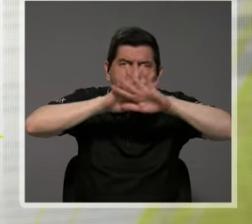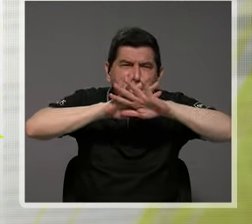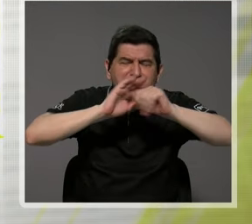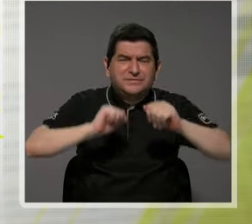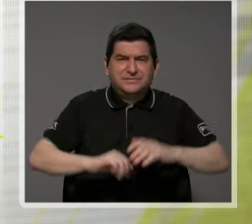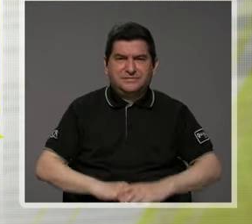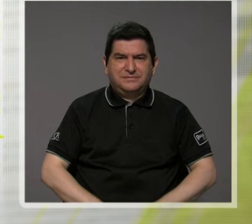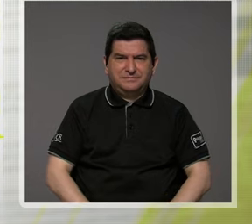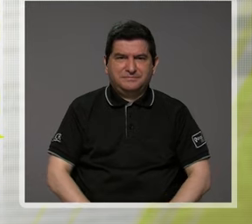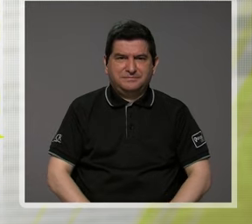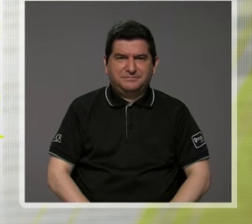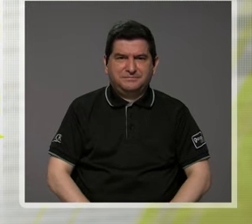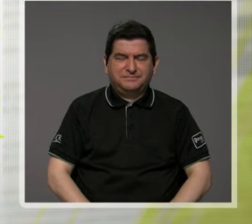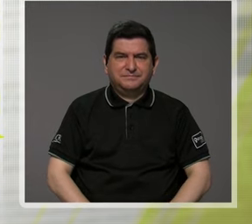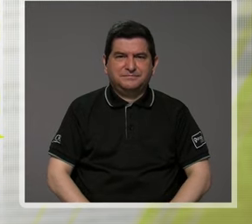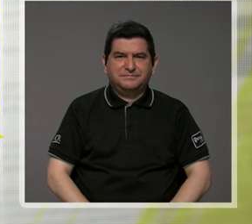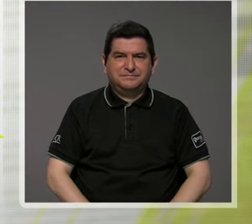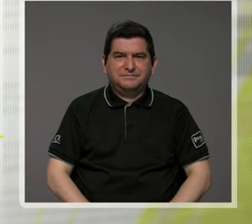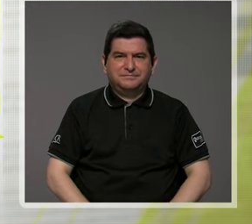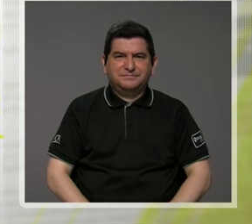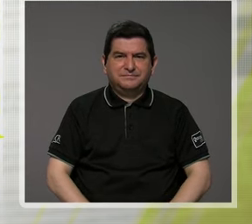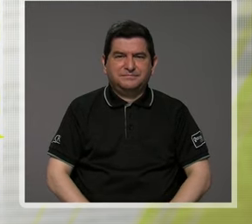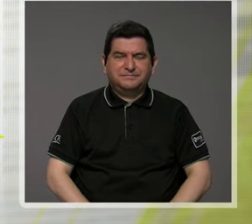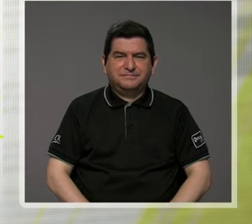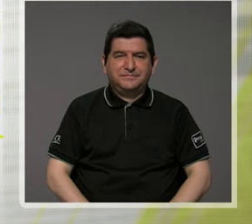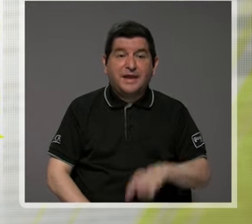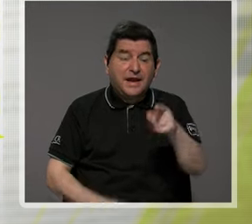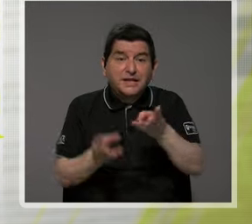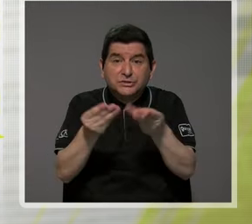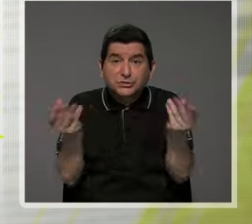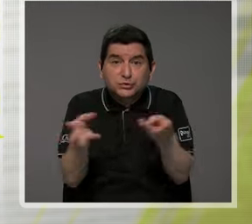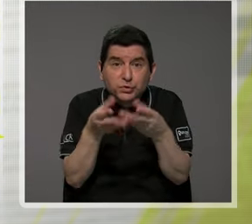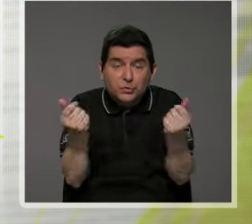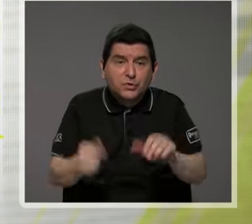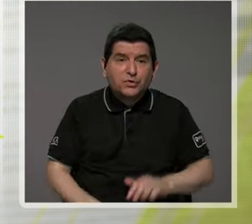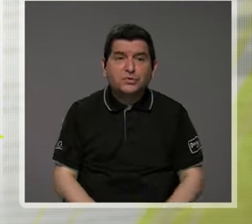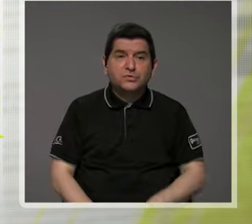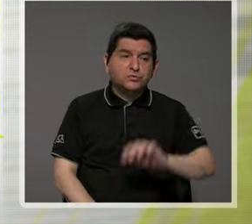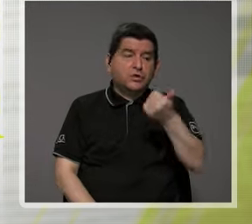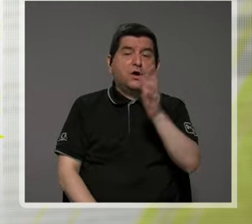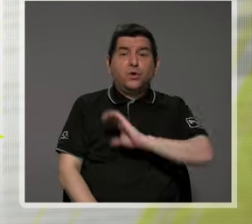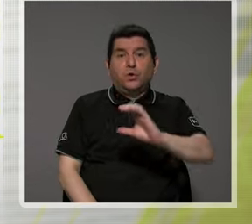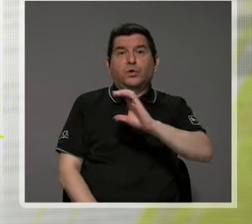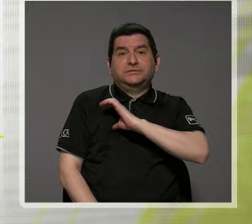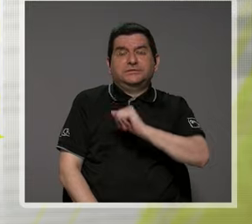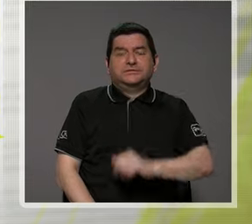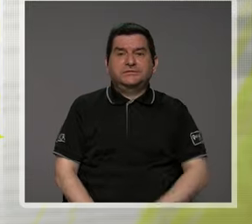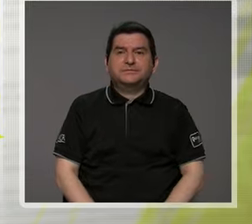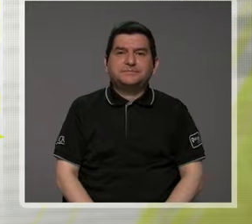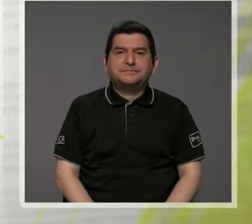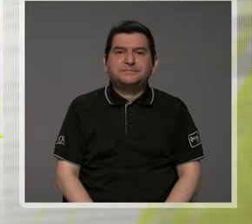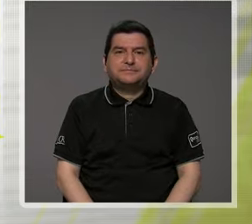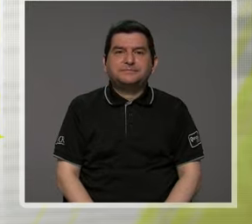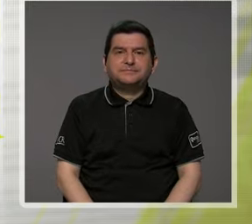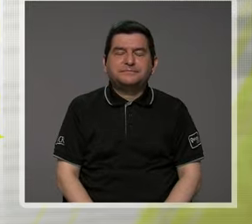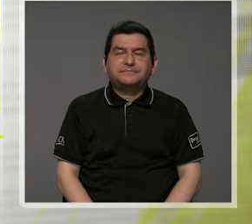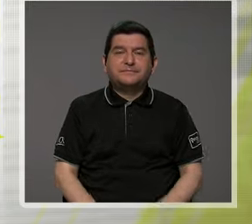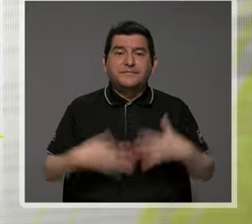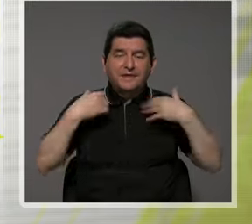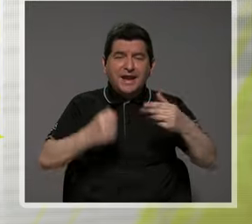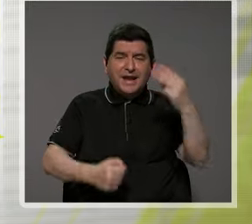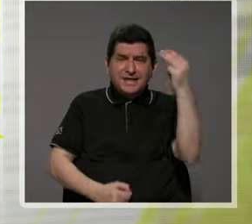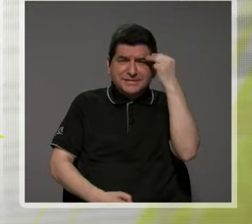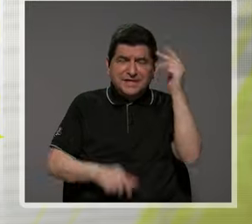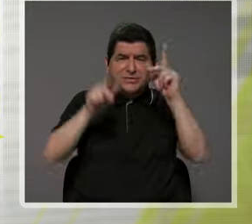encerrados en sus casas entonces las casas tienden a ser más oscuras eso genera otros otros aspectos verdad entonces en términos de Salud